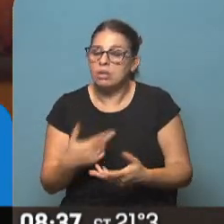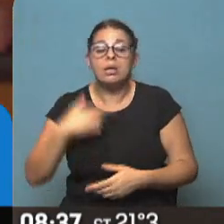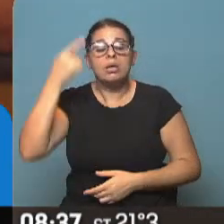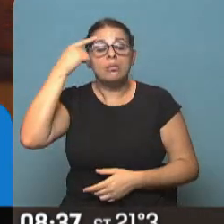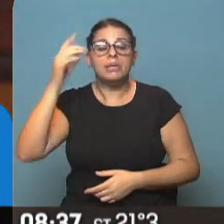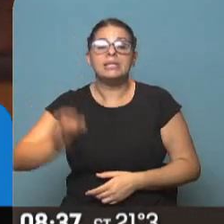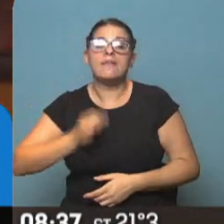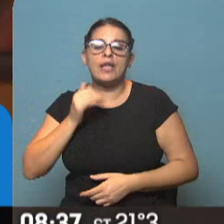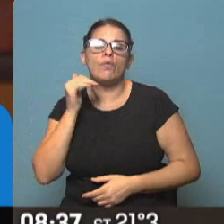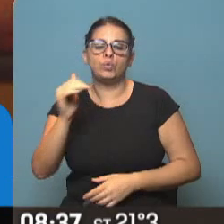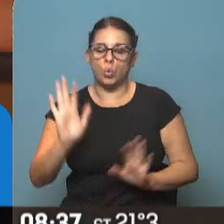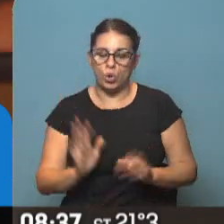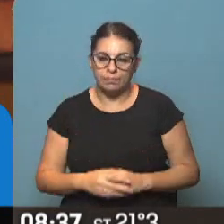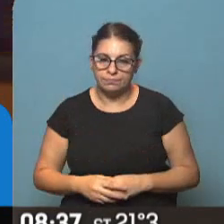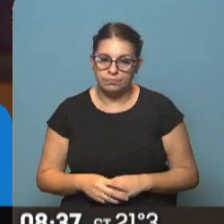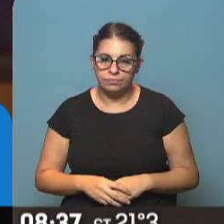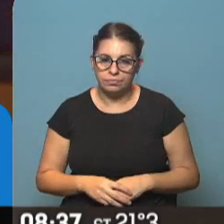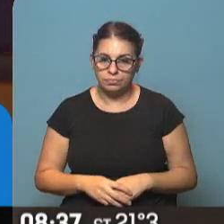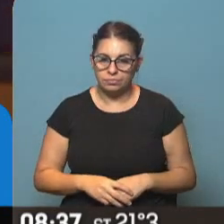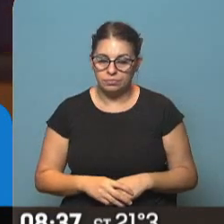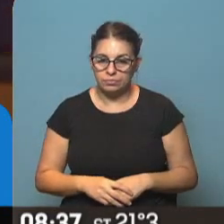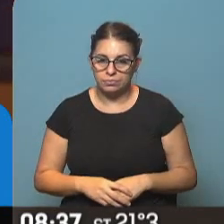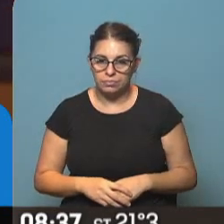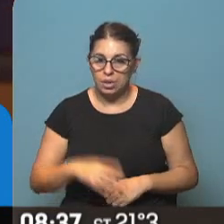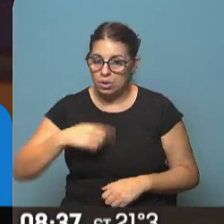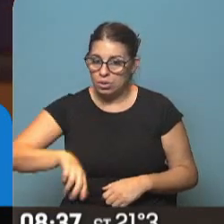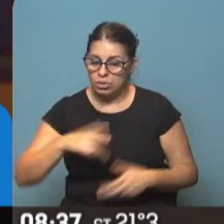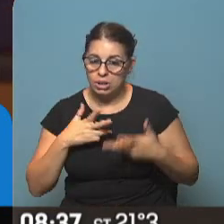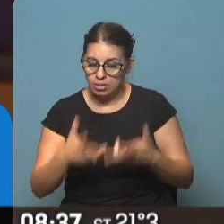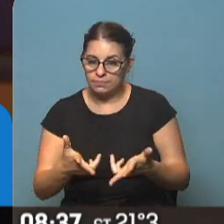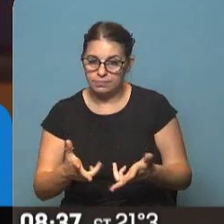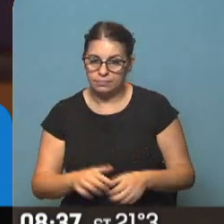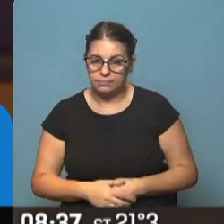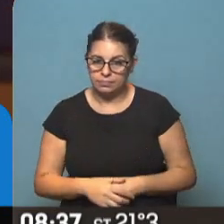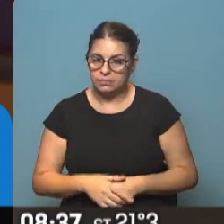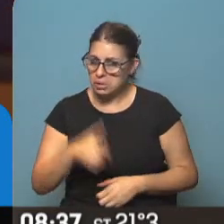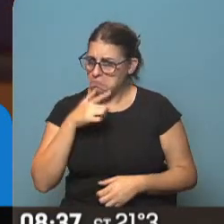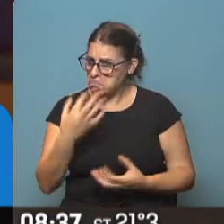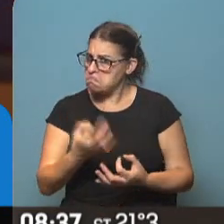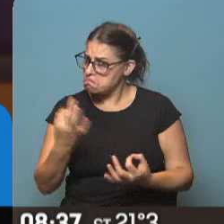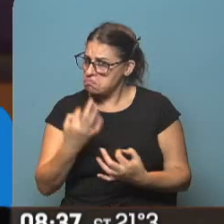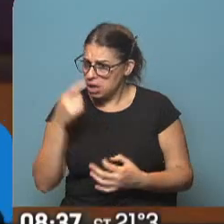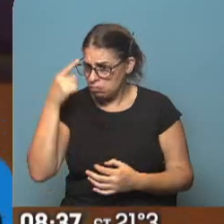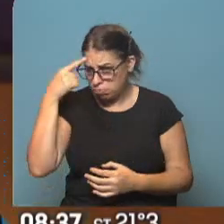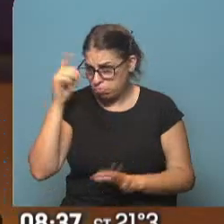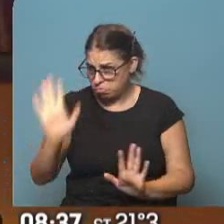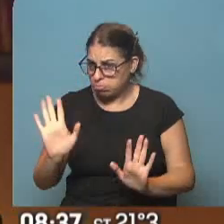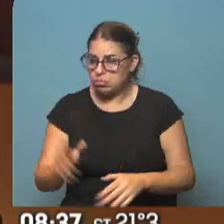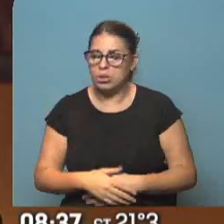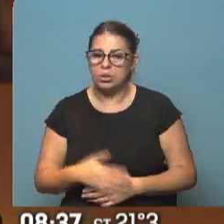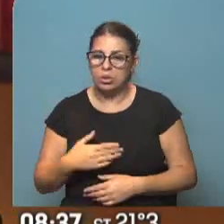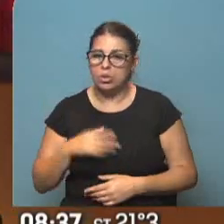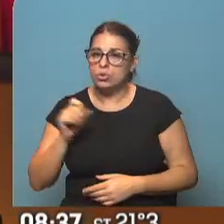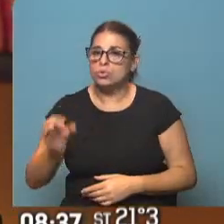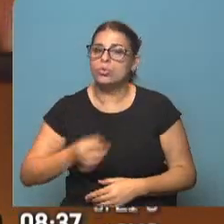vida potencial y lo que decimos es que me parece bien que piense eso cómo voy a invadir